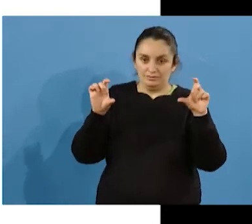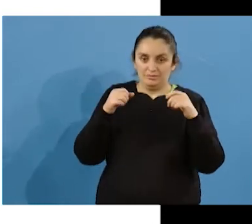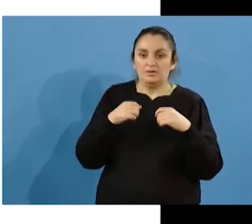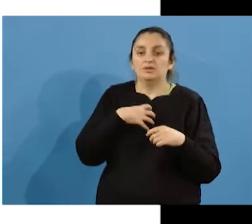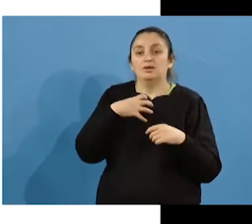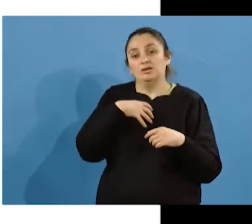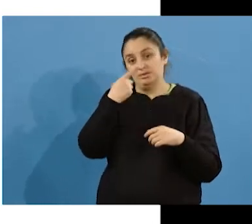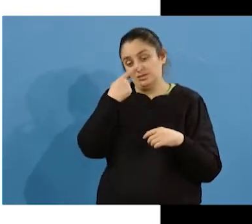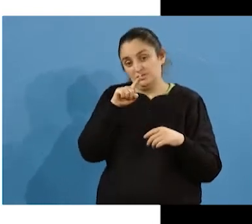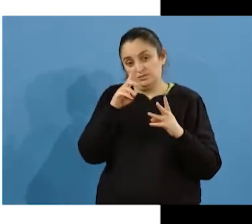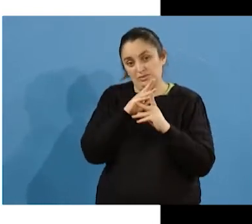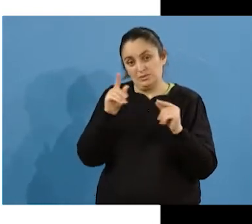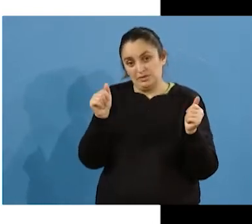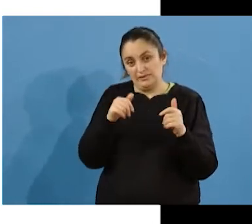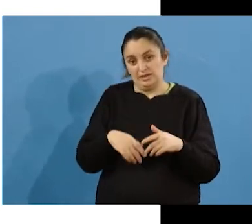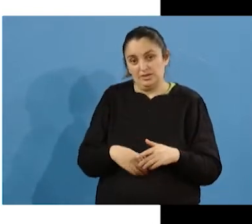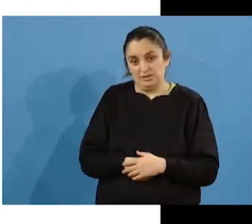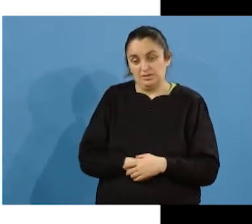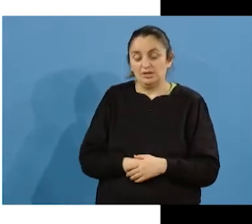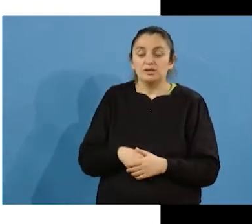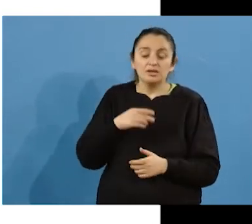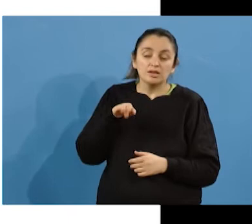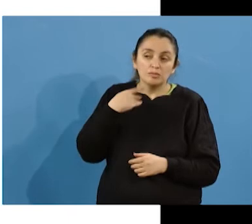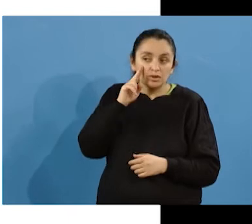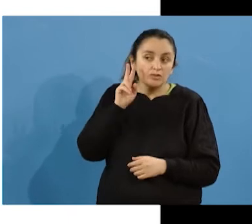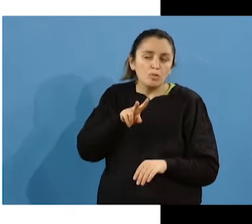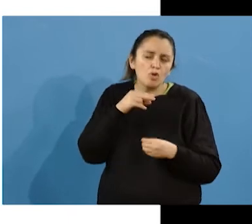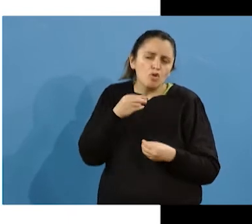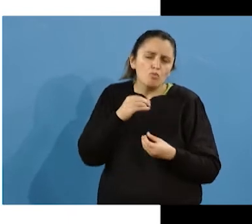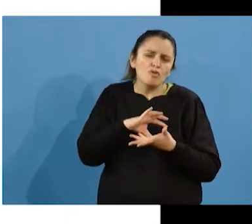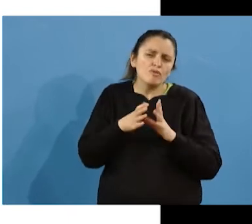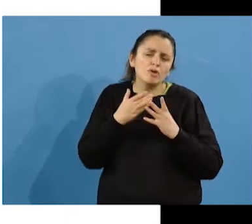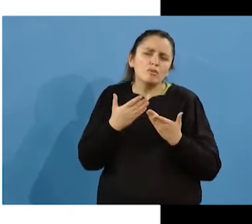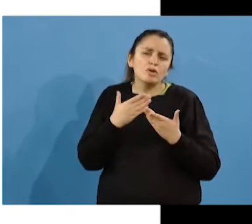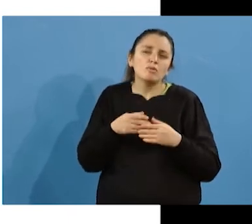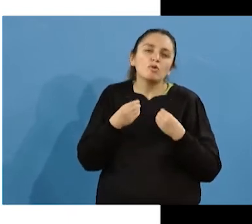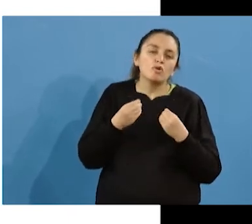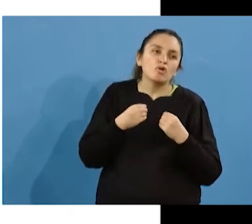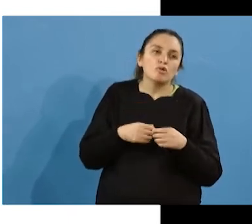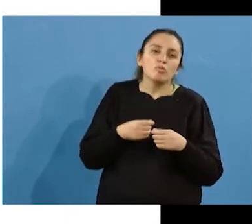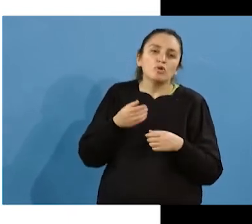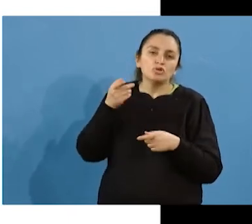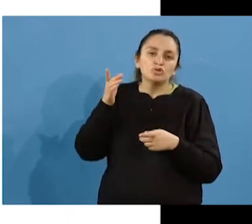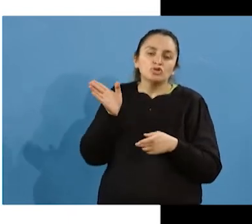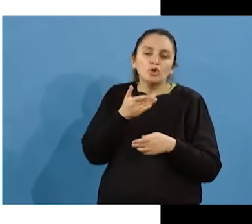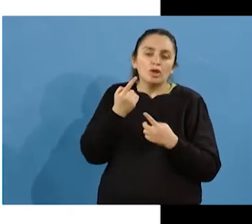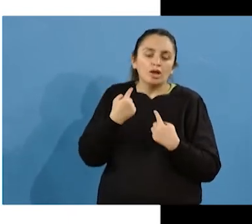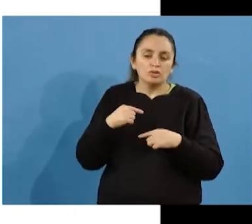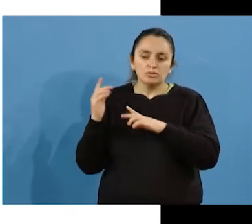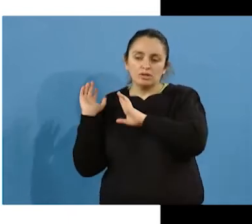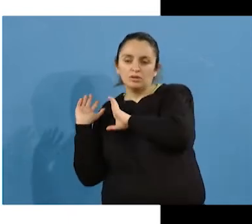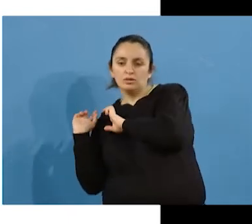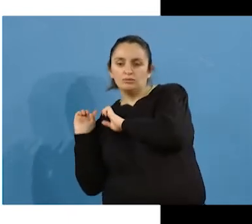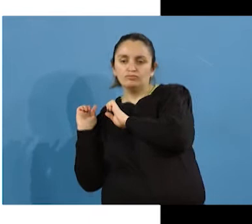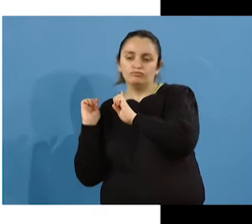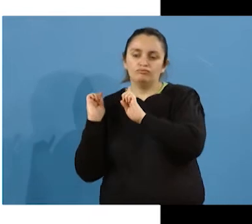la clase y vemos como podemos combinar todo esto que hemos aprendido hasta ahora